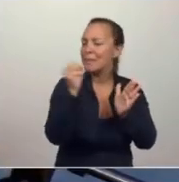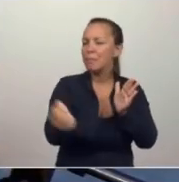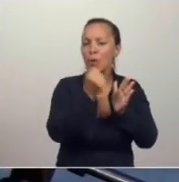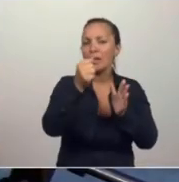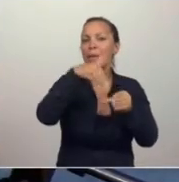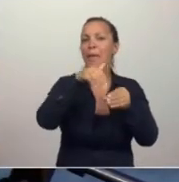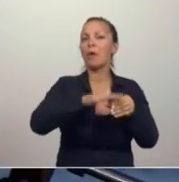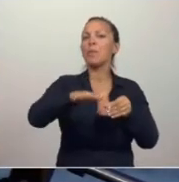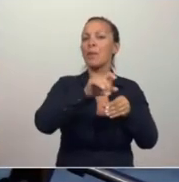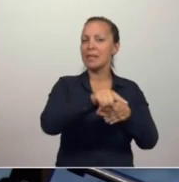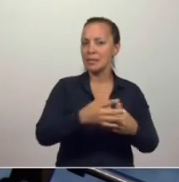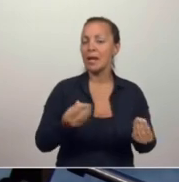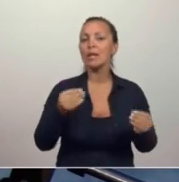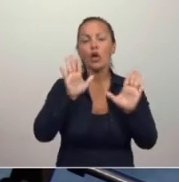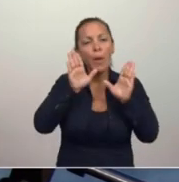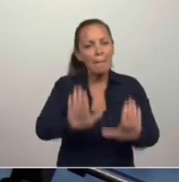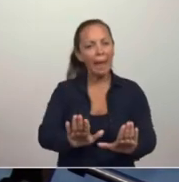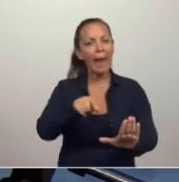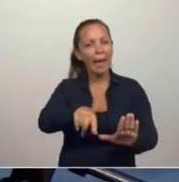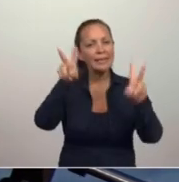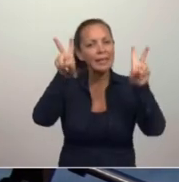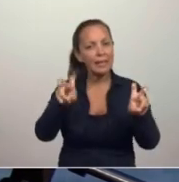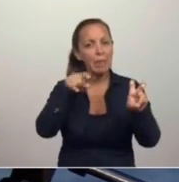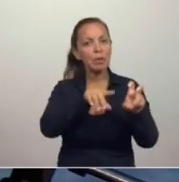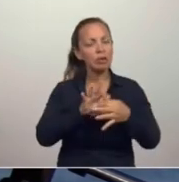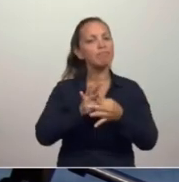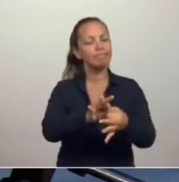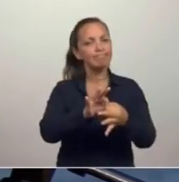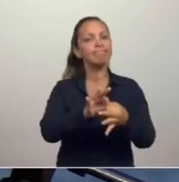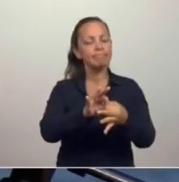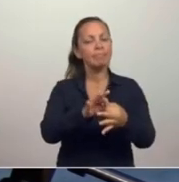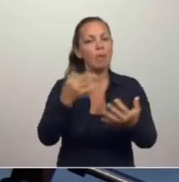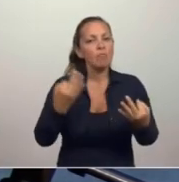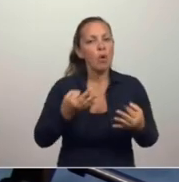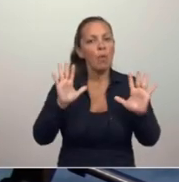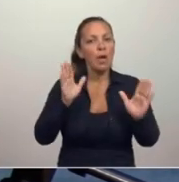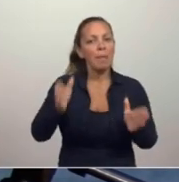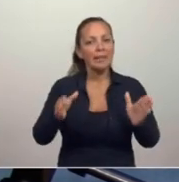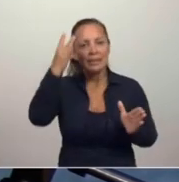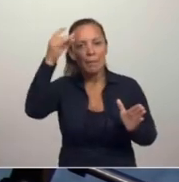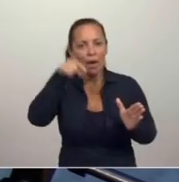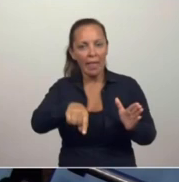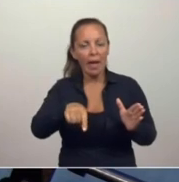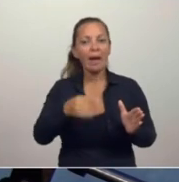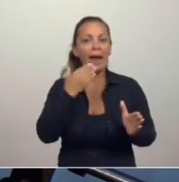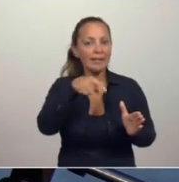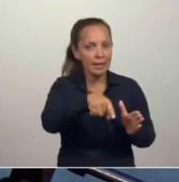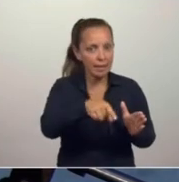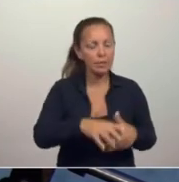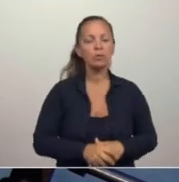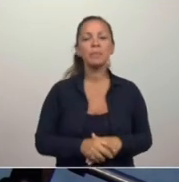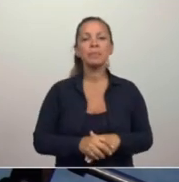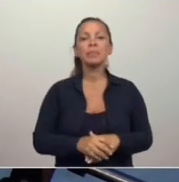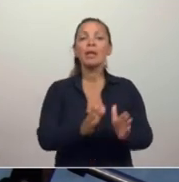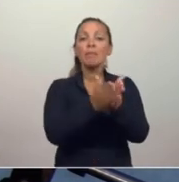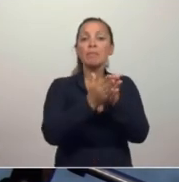Aires me tengo un segundo en esto porque tuvo mucho que ver con que esta temporada fuera record la cuenta dni se